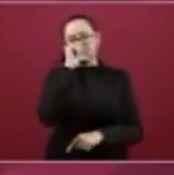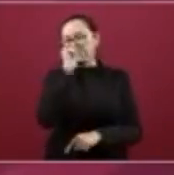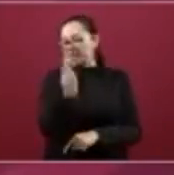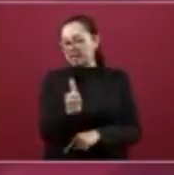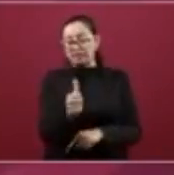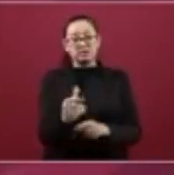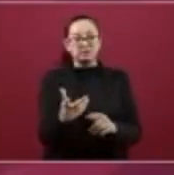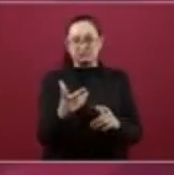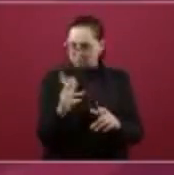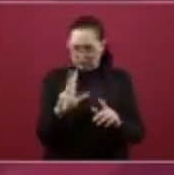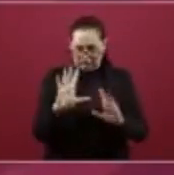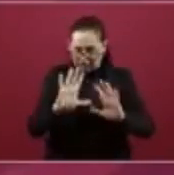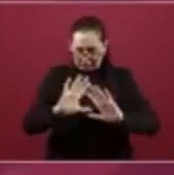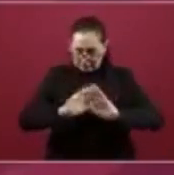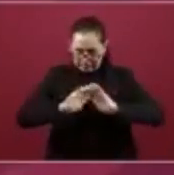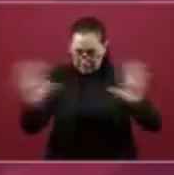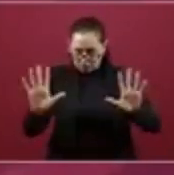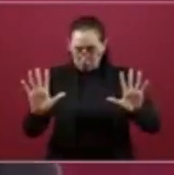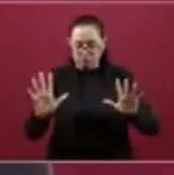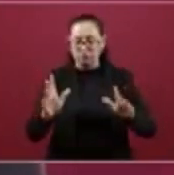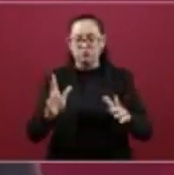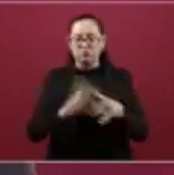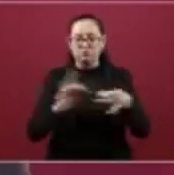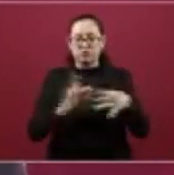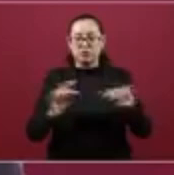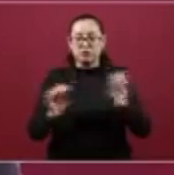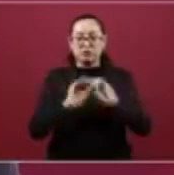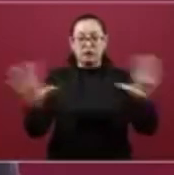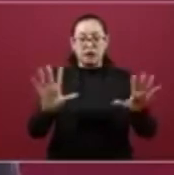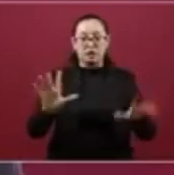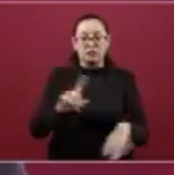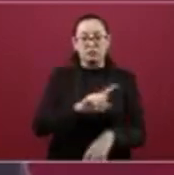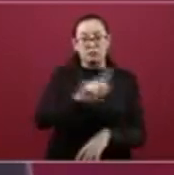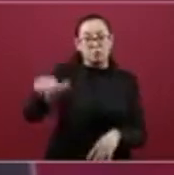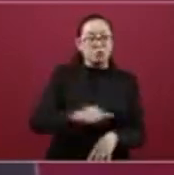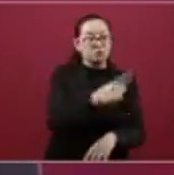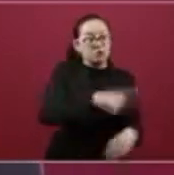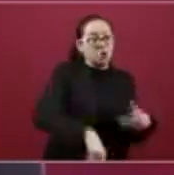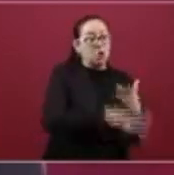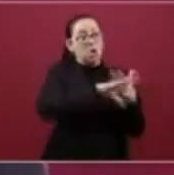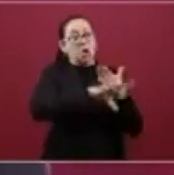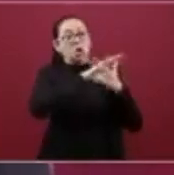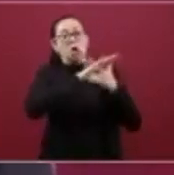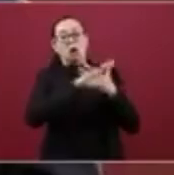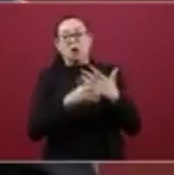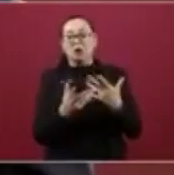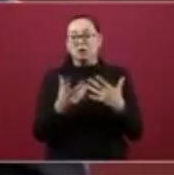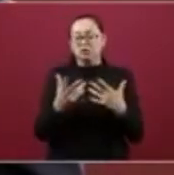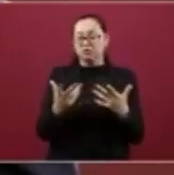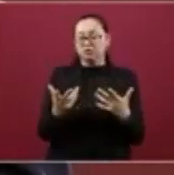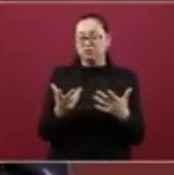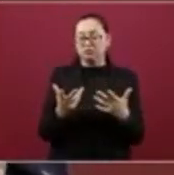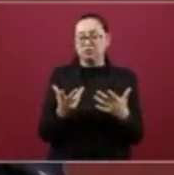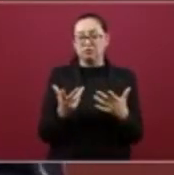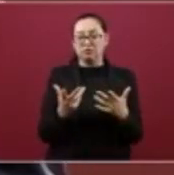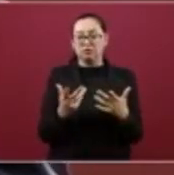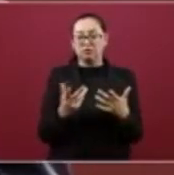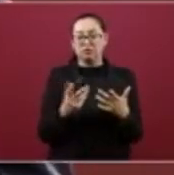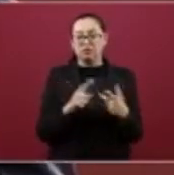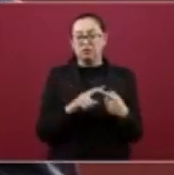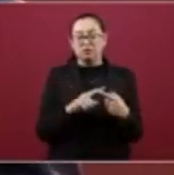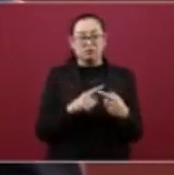de claro, para que no salgan nuestros adversarios o sus voceros a decir,